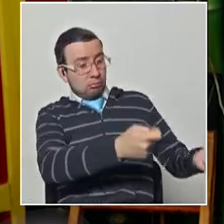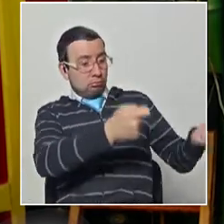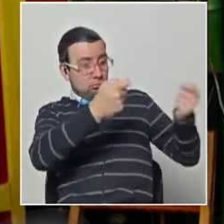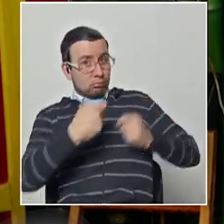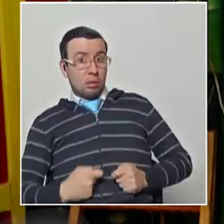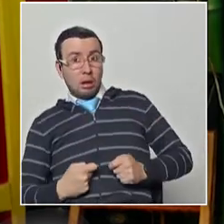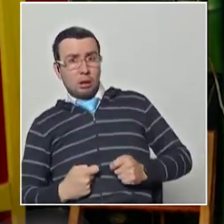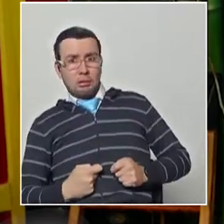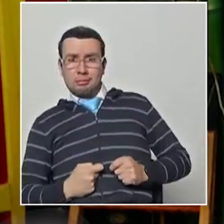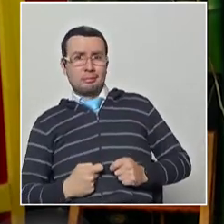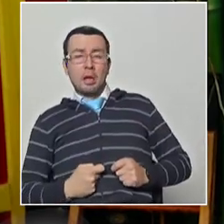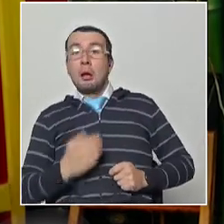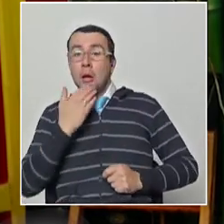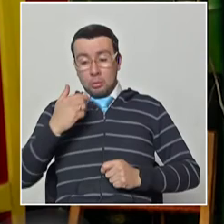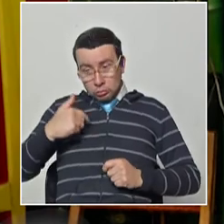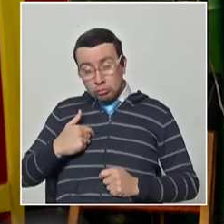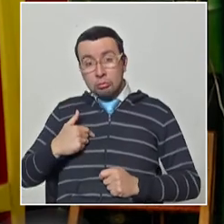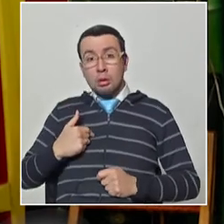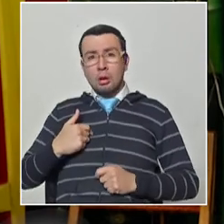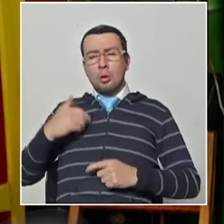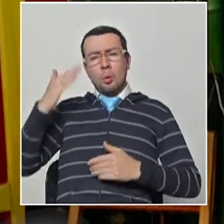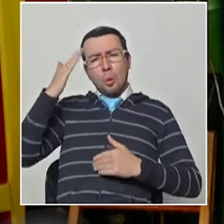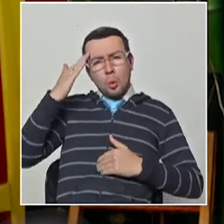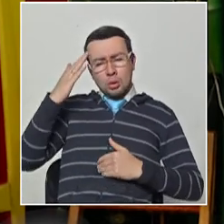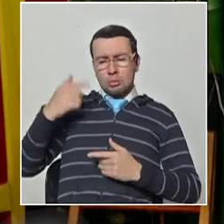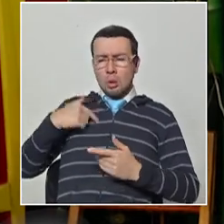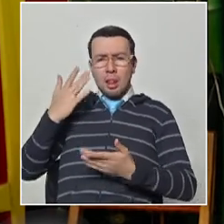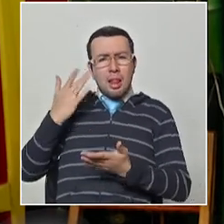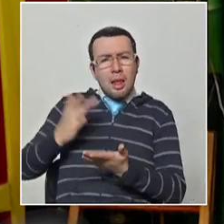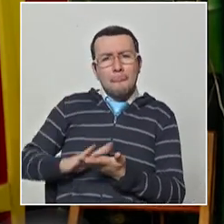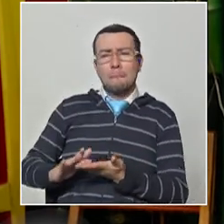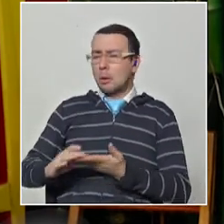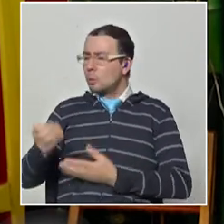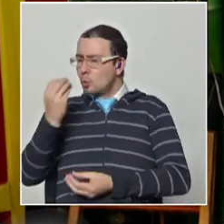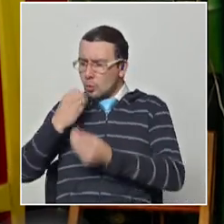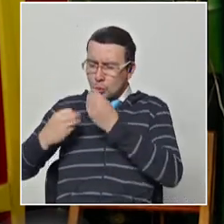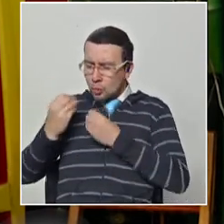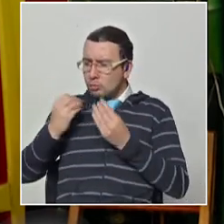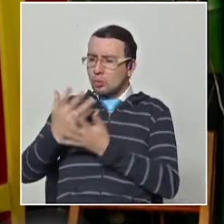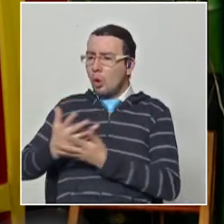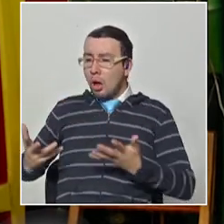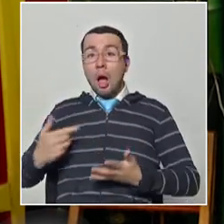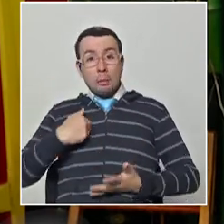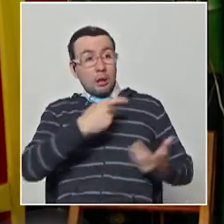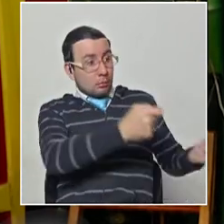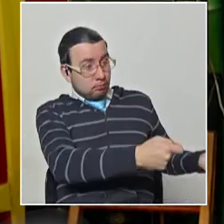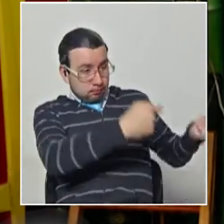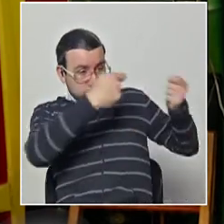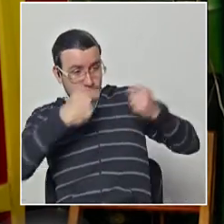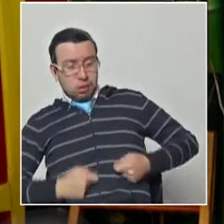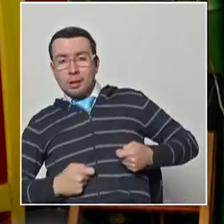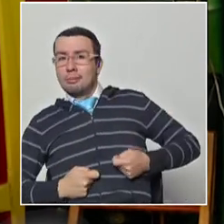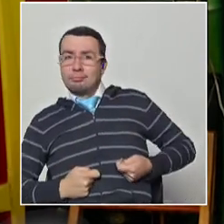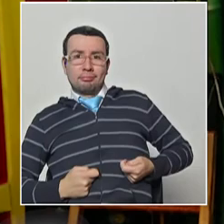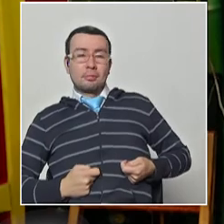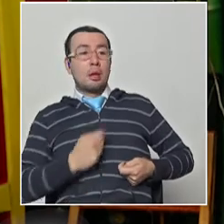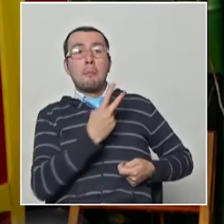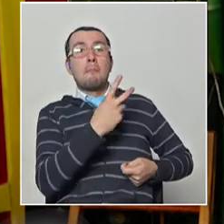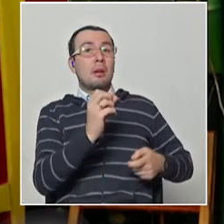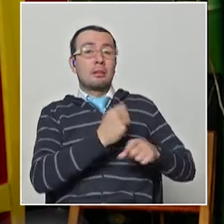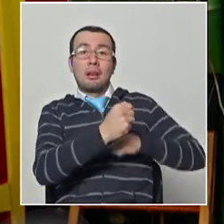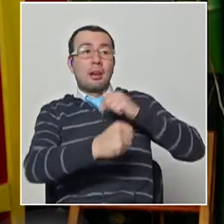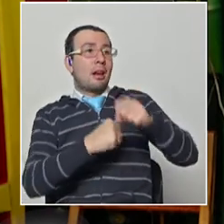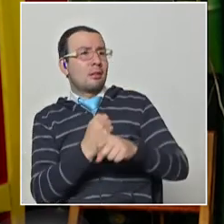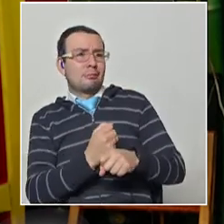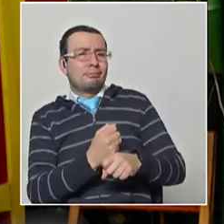proceso de conciencia de limpieza de prevención de dietas de todo eso pues lo que me iba a llegar a los 20 años posiblemente